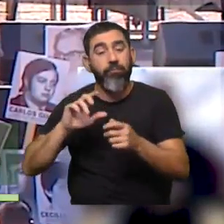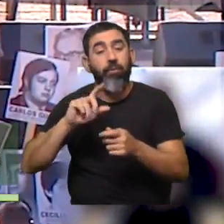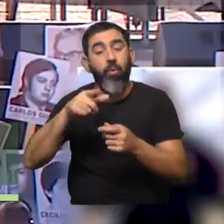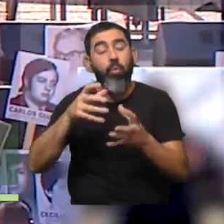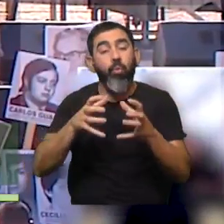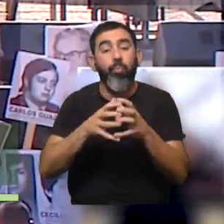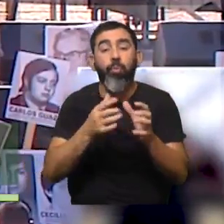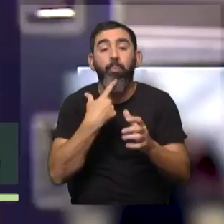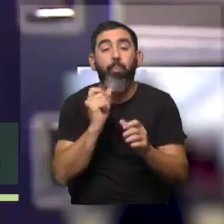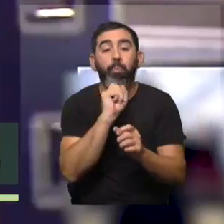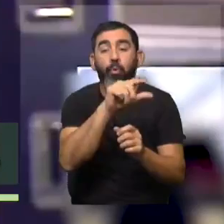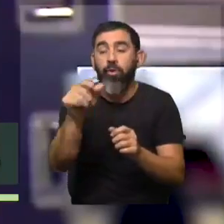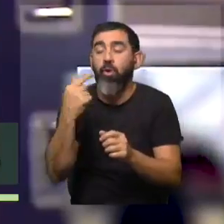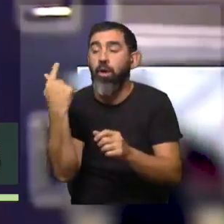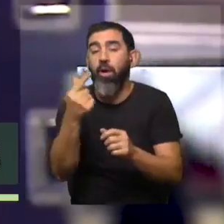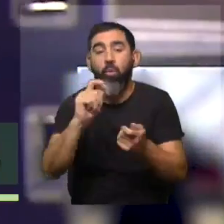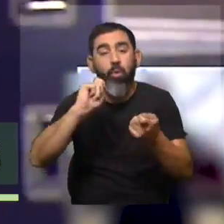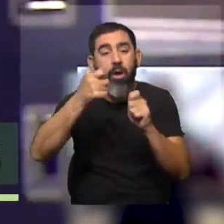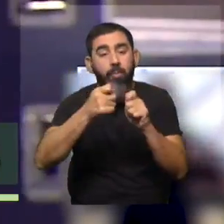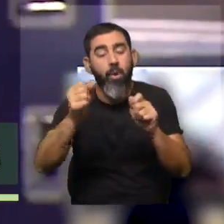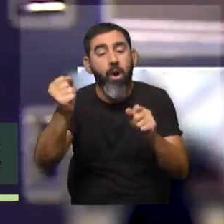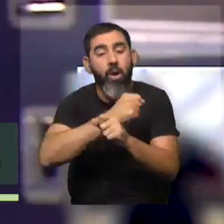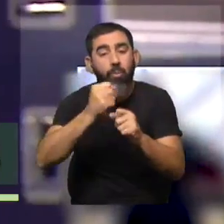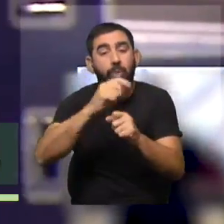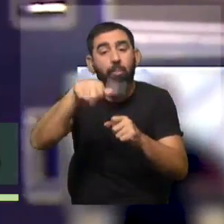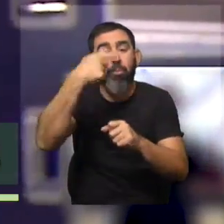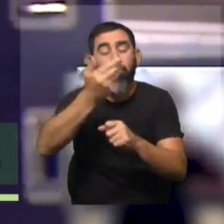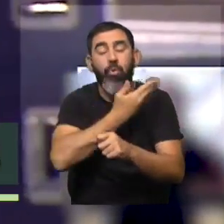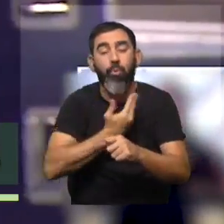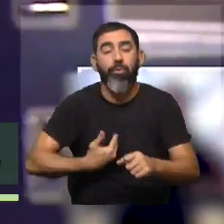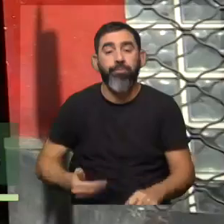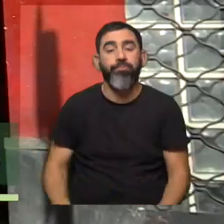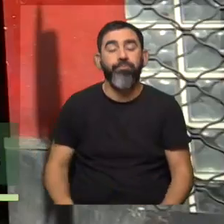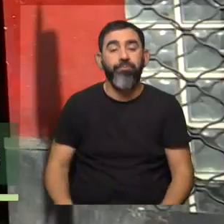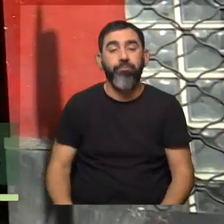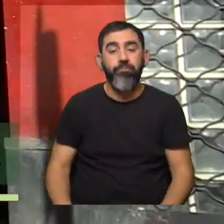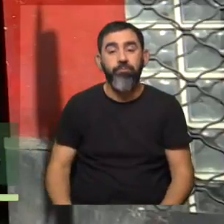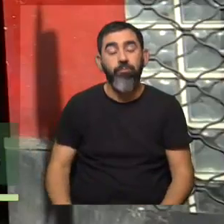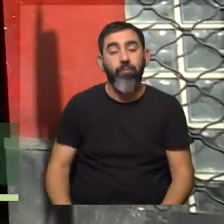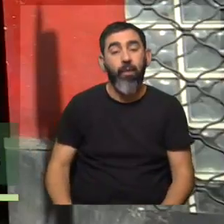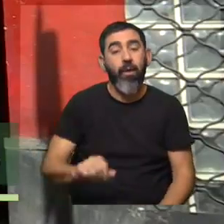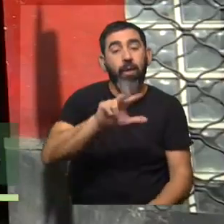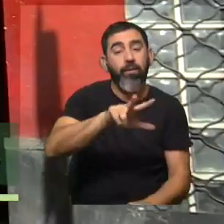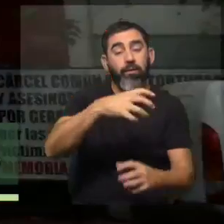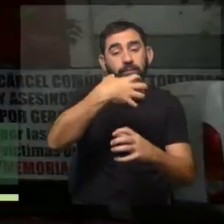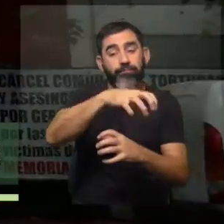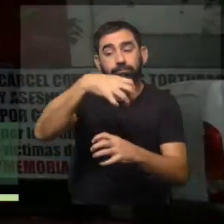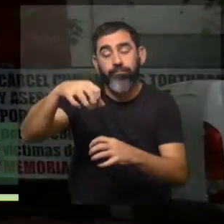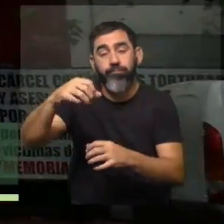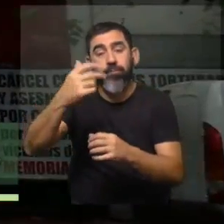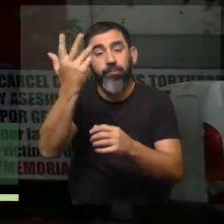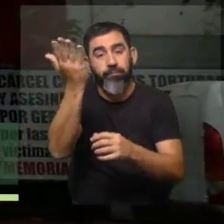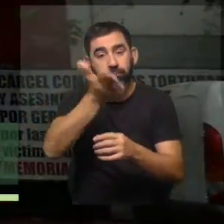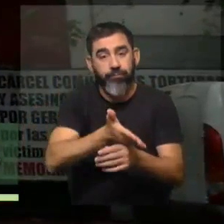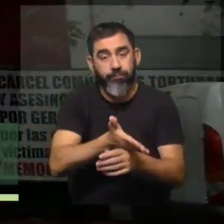en los partidos políticos para que estos cambios se aprueben en la próxima legislatura las posiciones están divididas a tercios